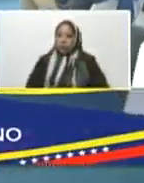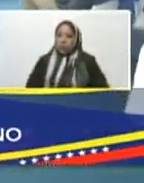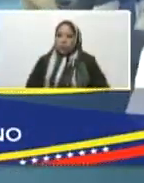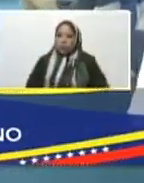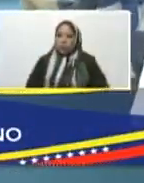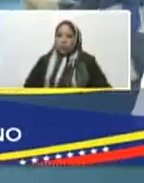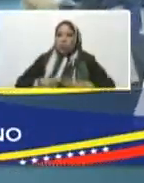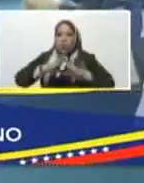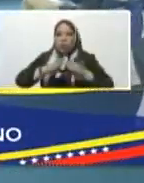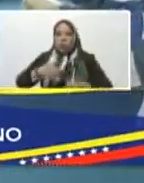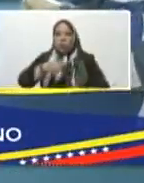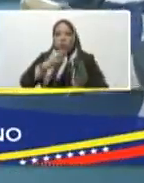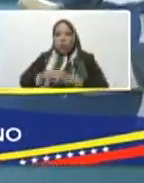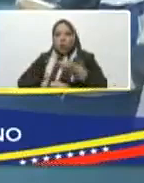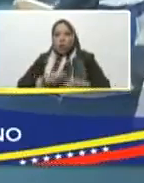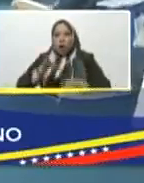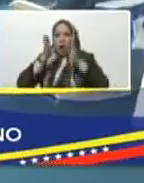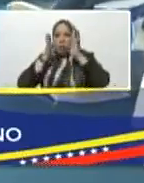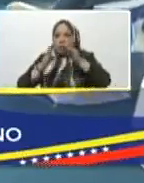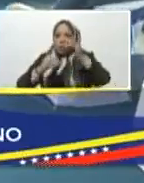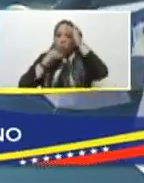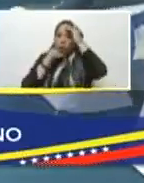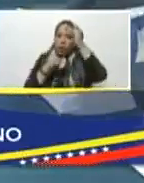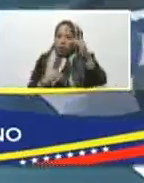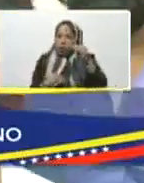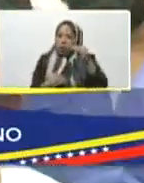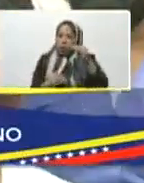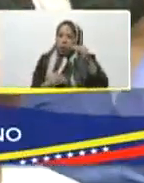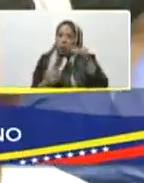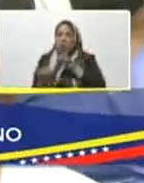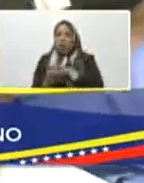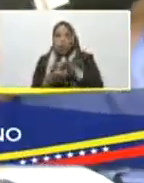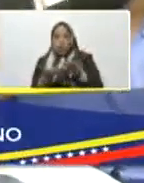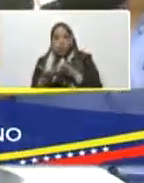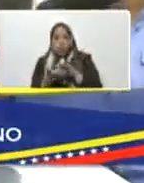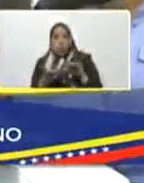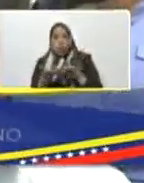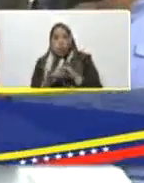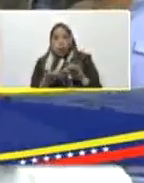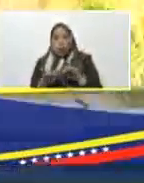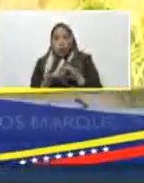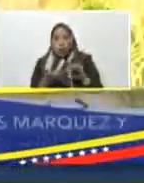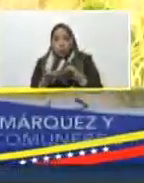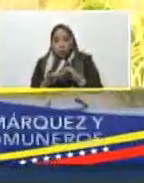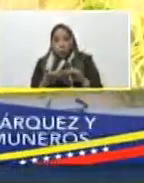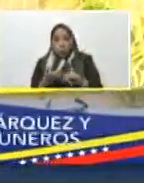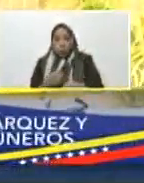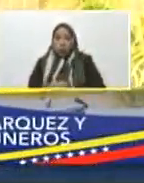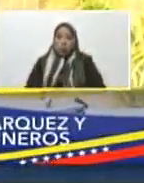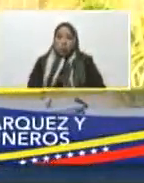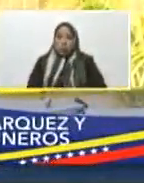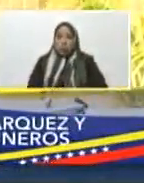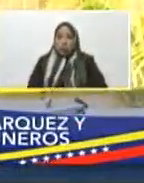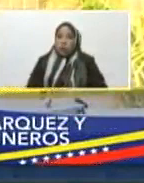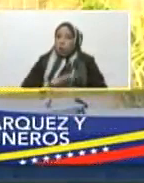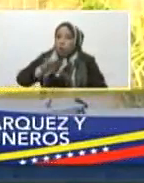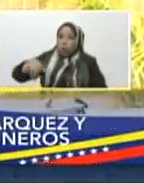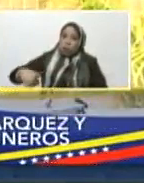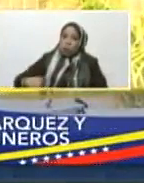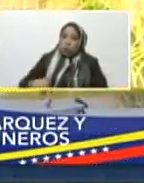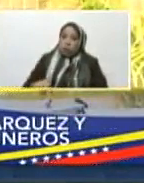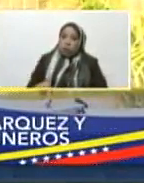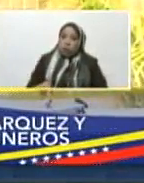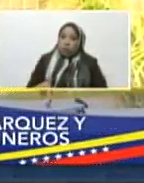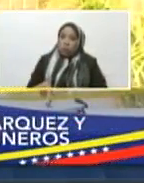Todos los casos tienen que ser atendidos y resueltos. Todos los casos. Y nosotros,